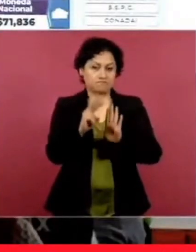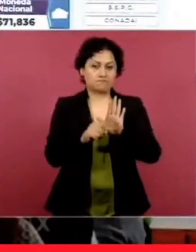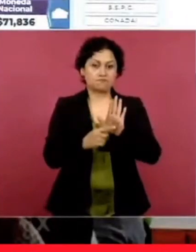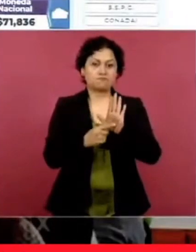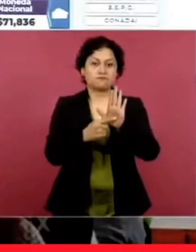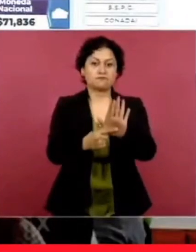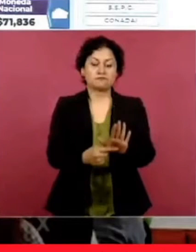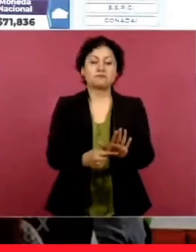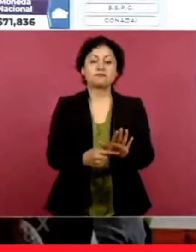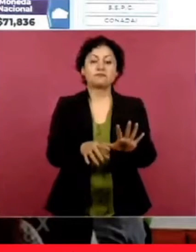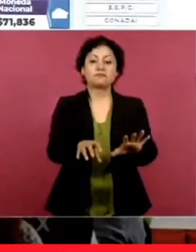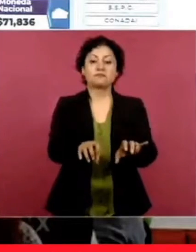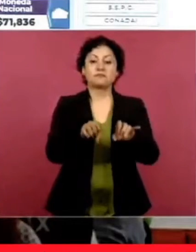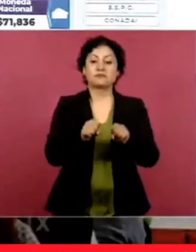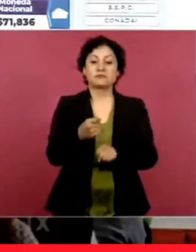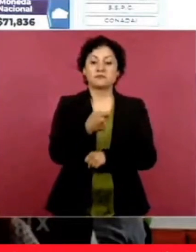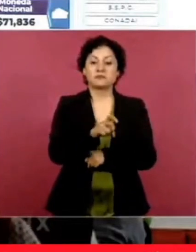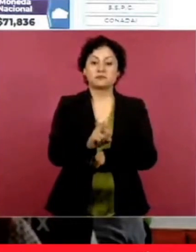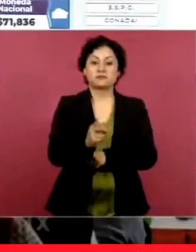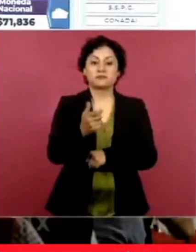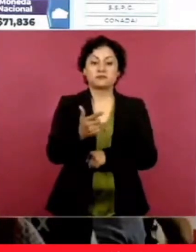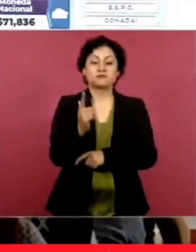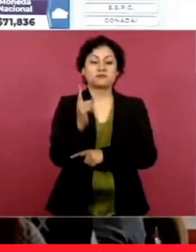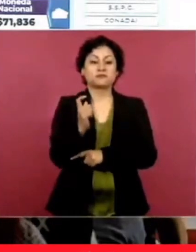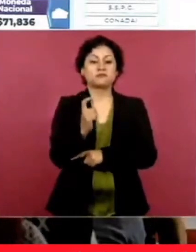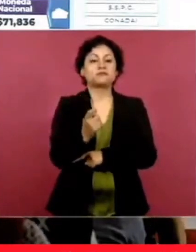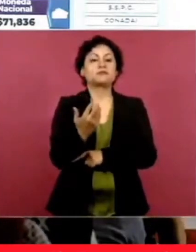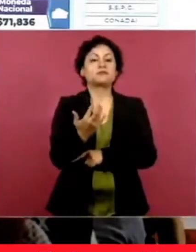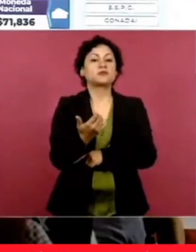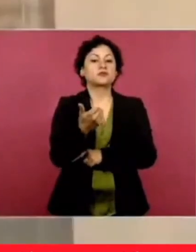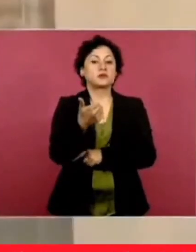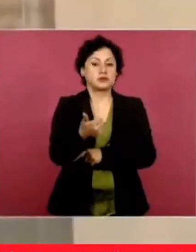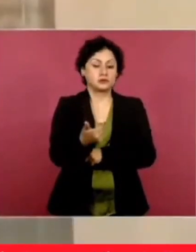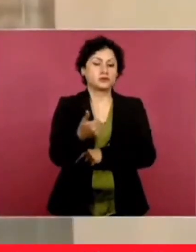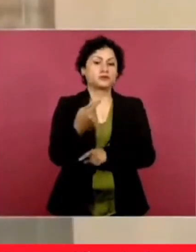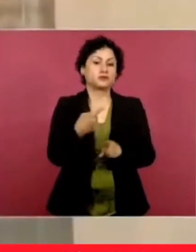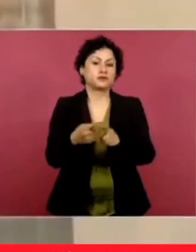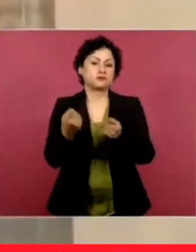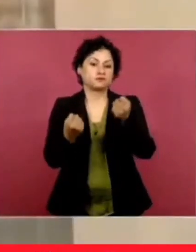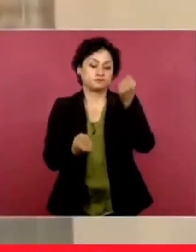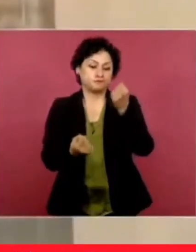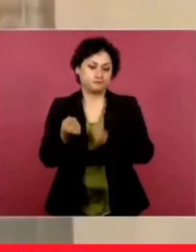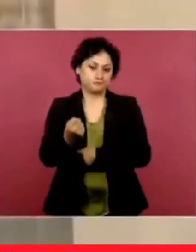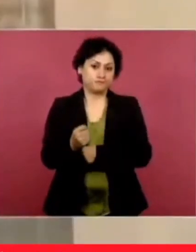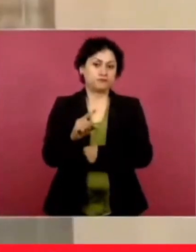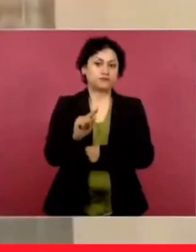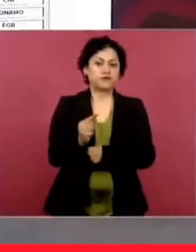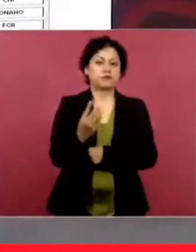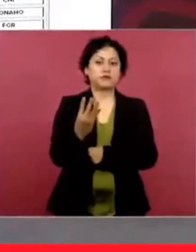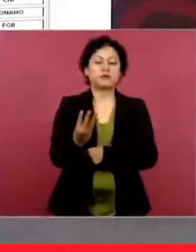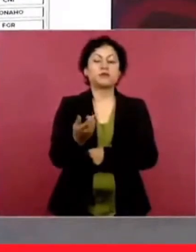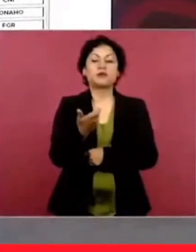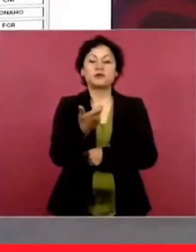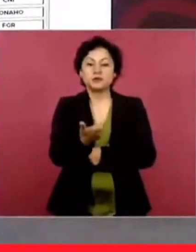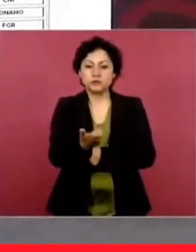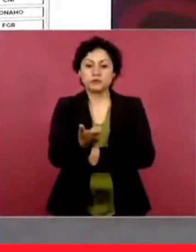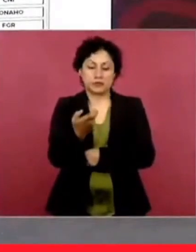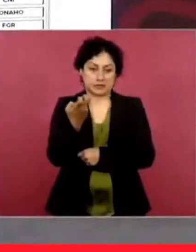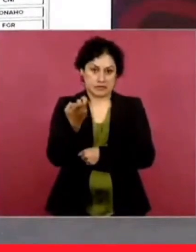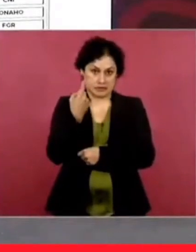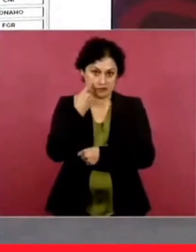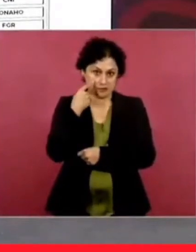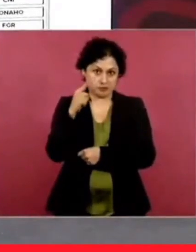detenidos 137 armas de fuego 56 vehículos terrestres setenta y cuatro monedas nacionales eso es lo que